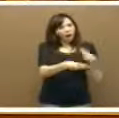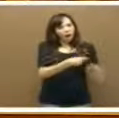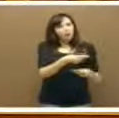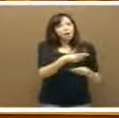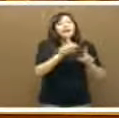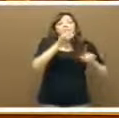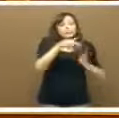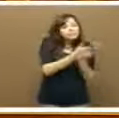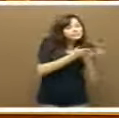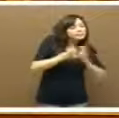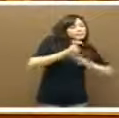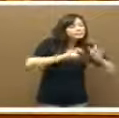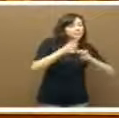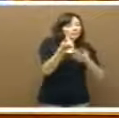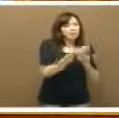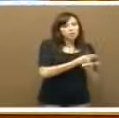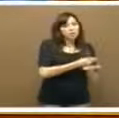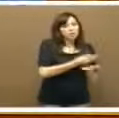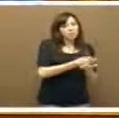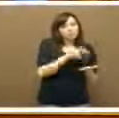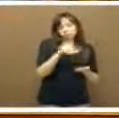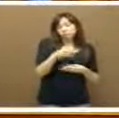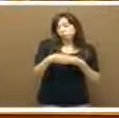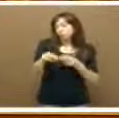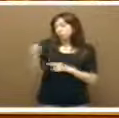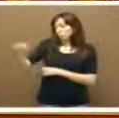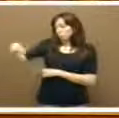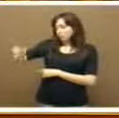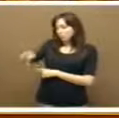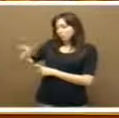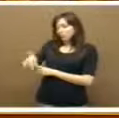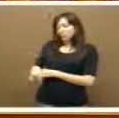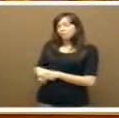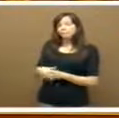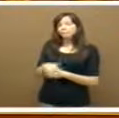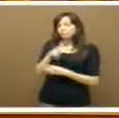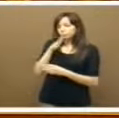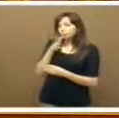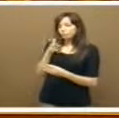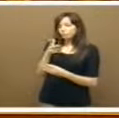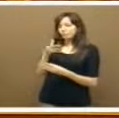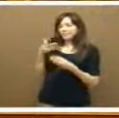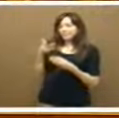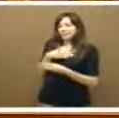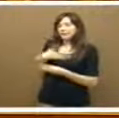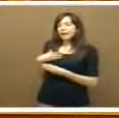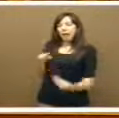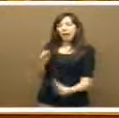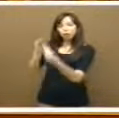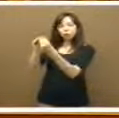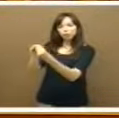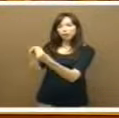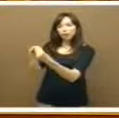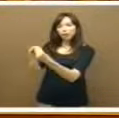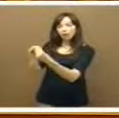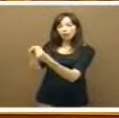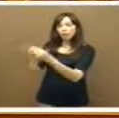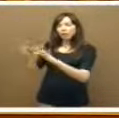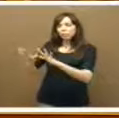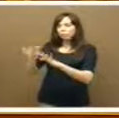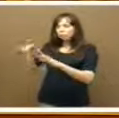recaudar más. Y es la que yo creo que ustedes, digamos, llevados por el impulso ajustador, pues entonces ustedes no han puesto el suficiente